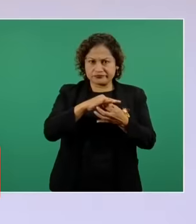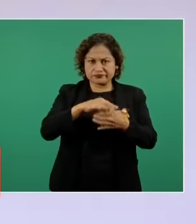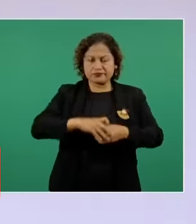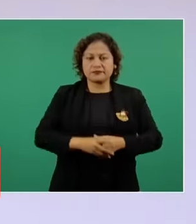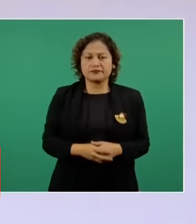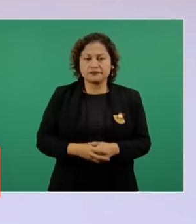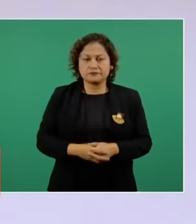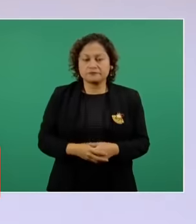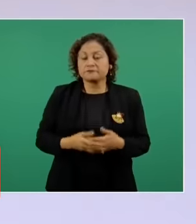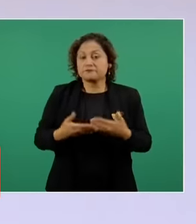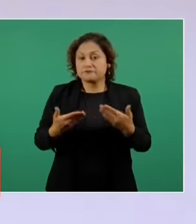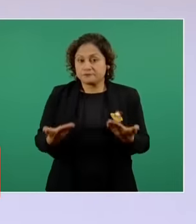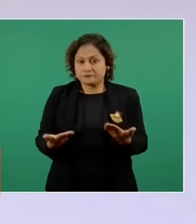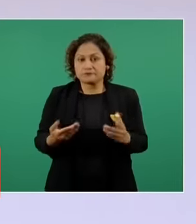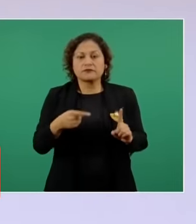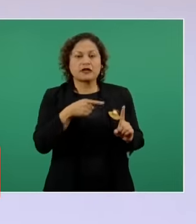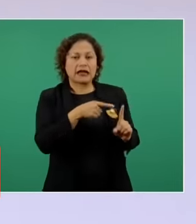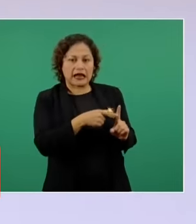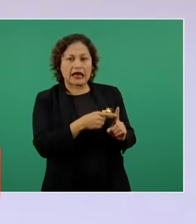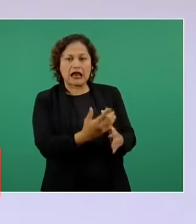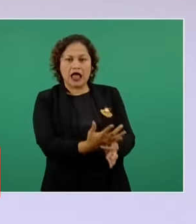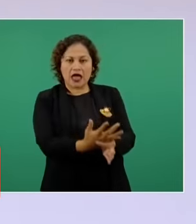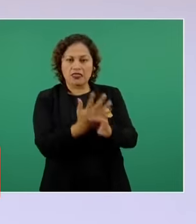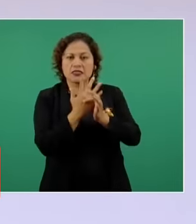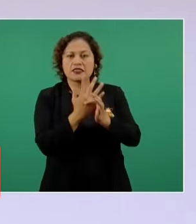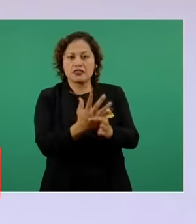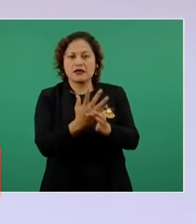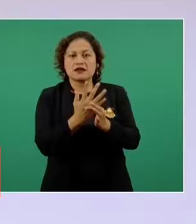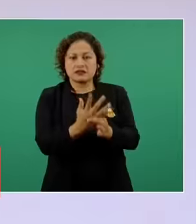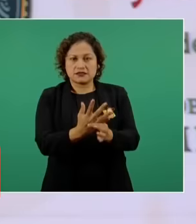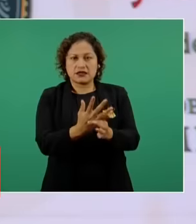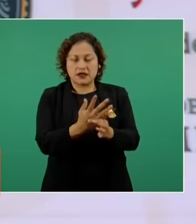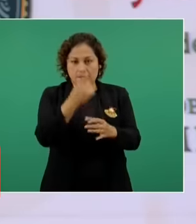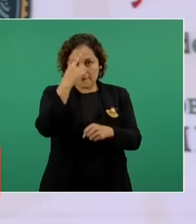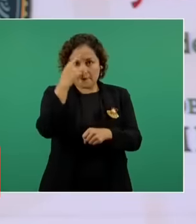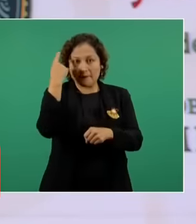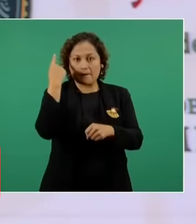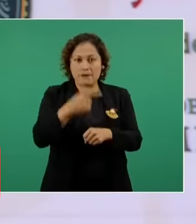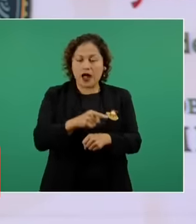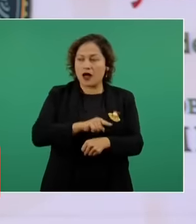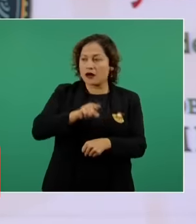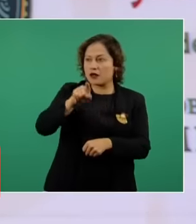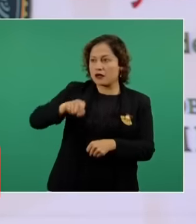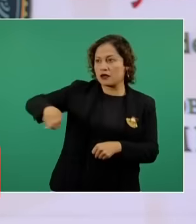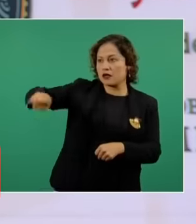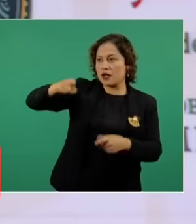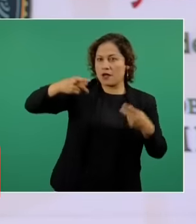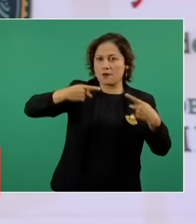y es célebre la frase que dirige a sus acusadores: